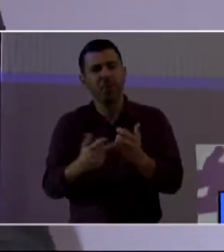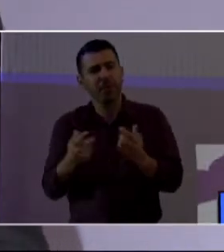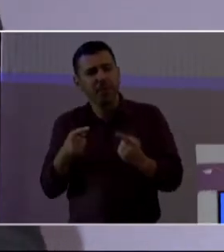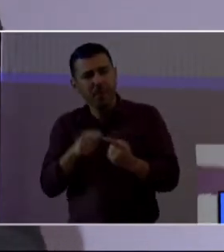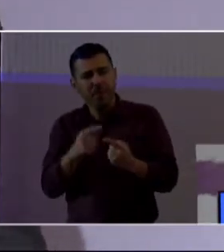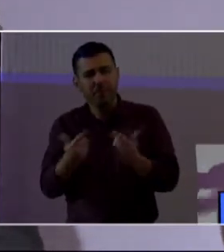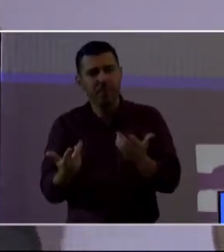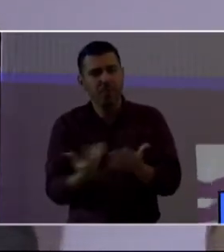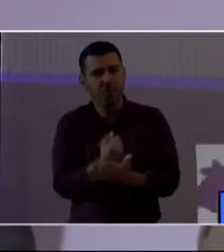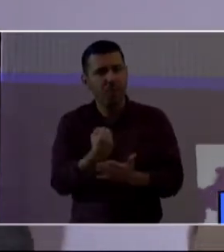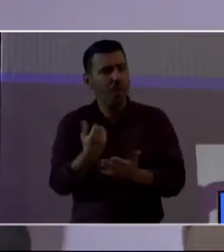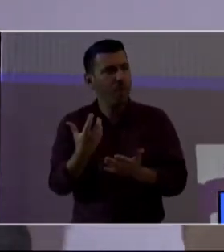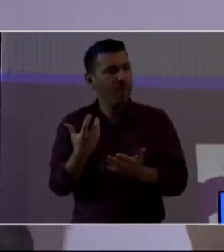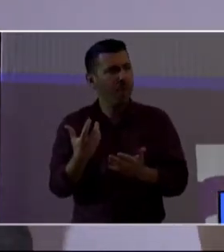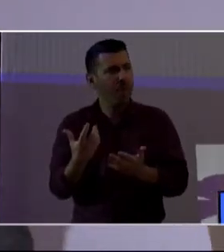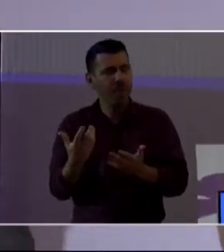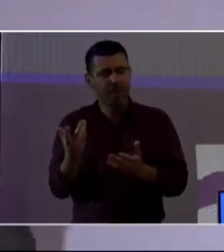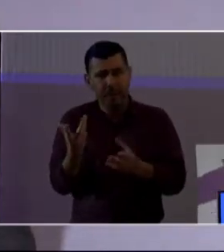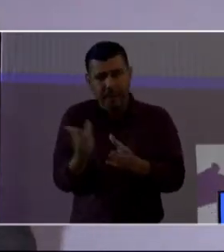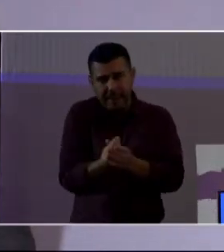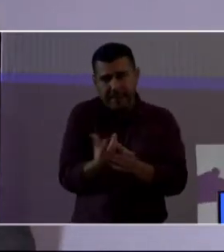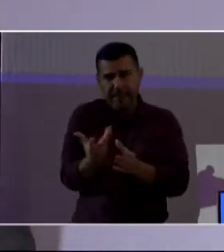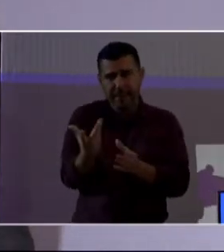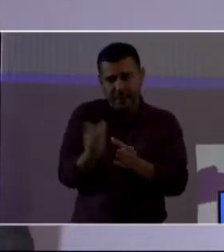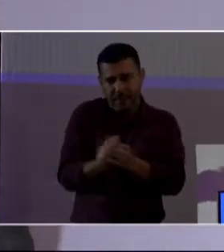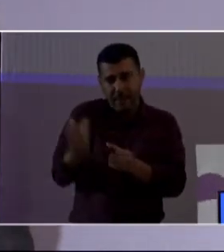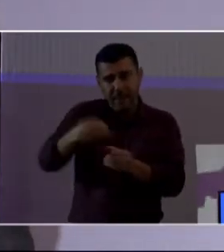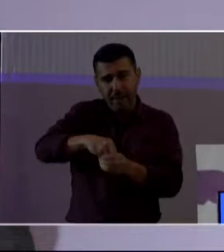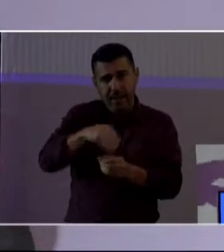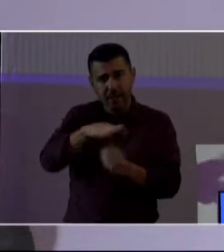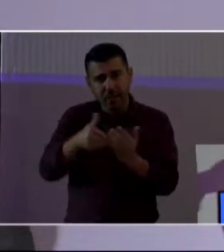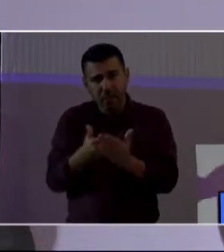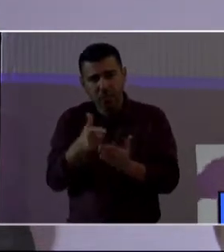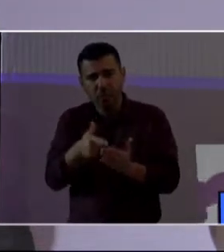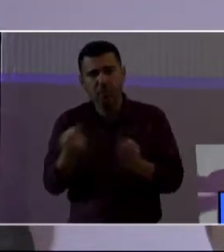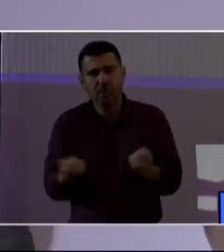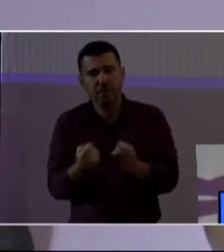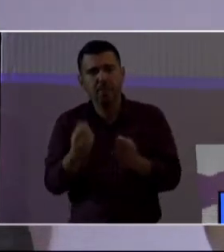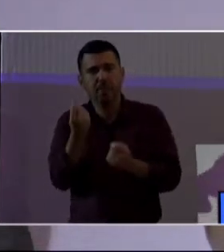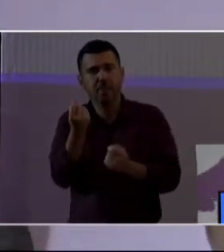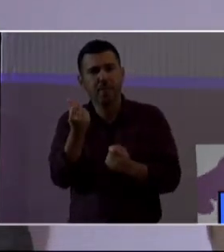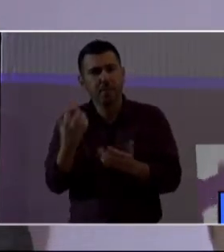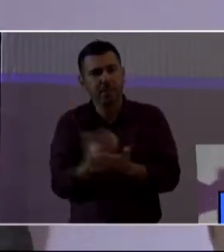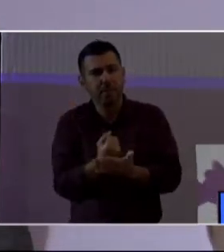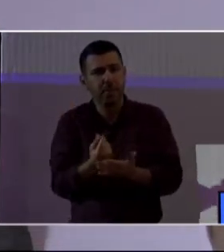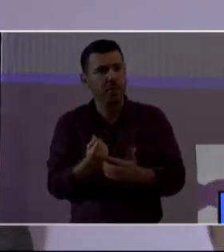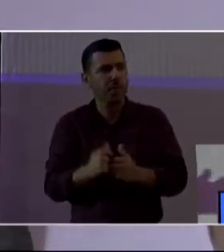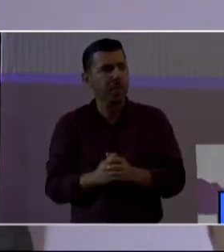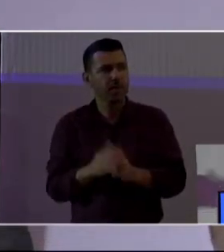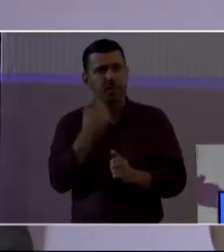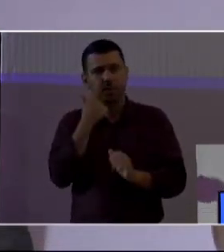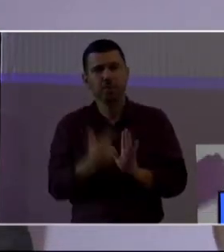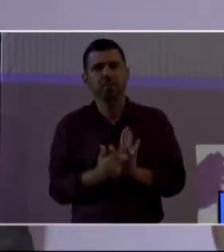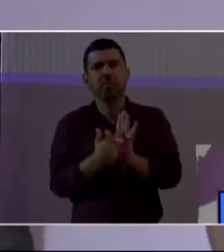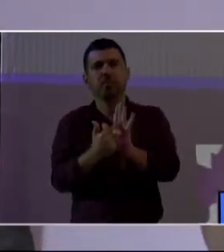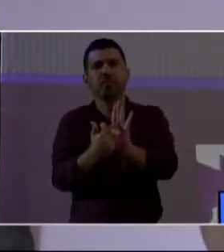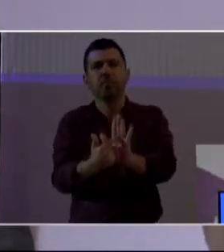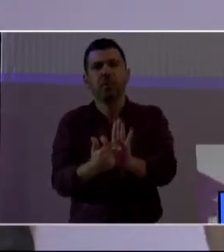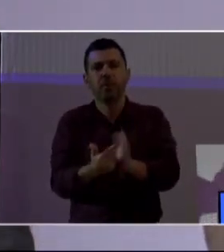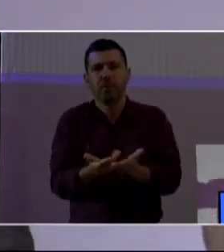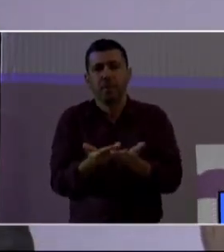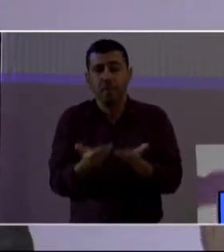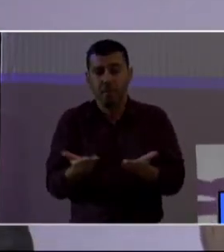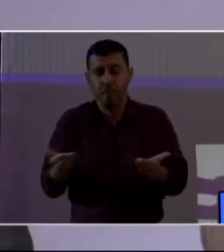FARC, sino a garantizar la reincorporación del territorio en la economía. Para ello mostramos un modelo de producción que en 10